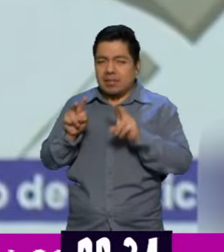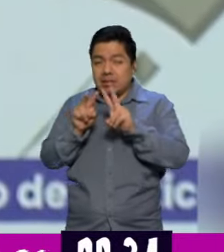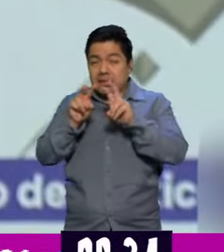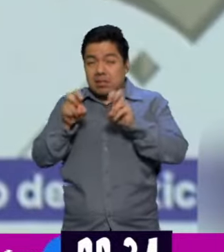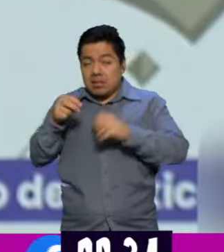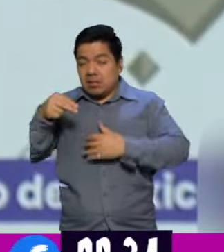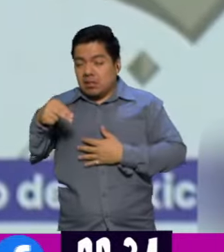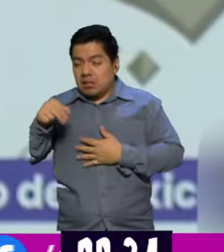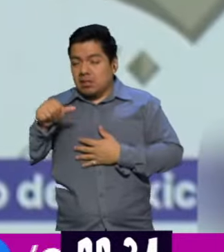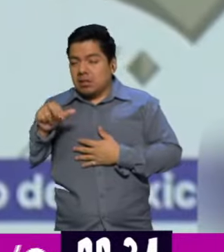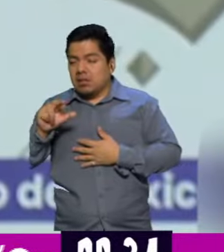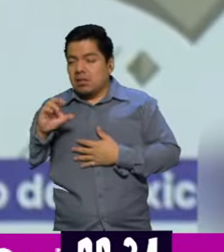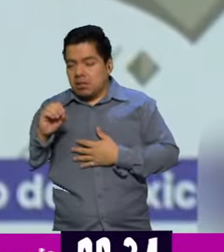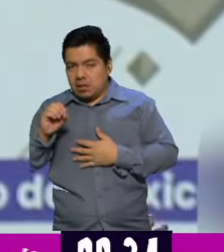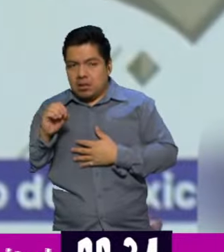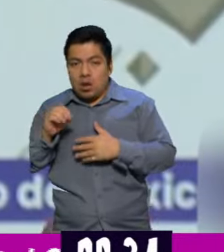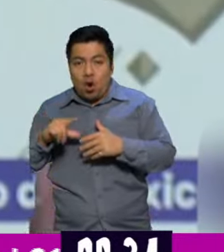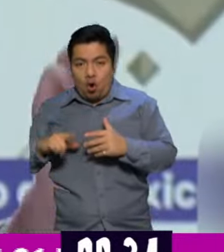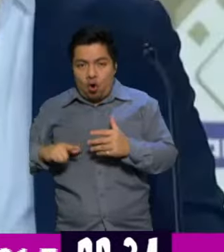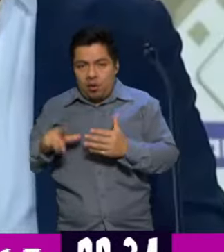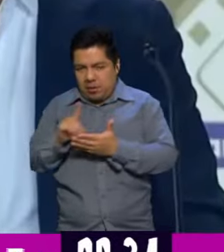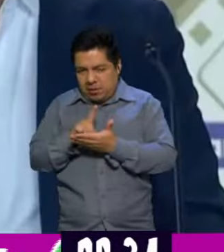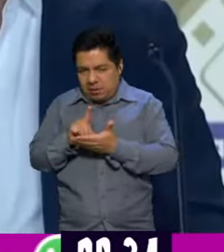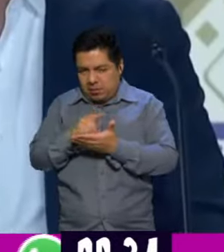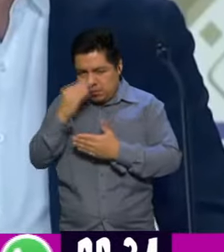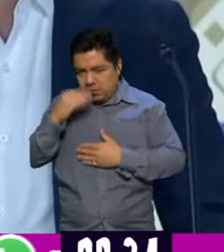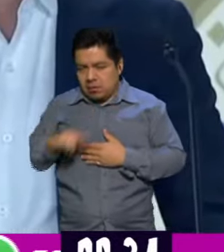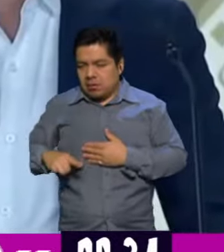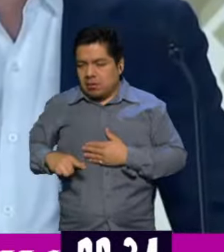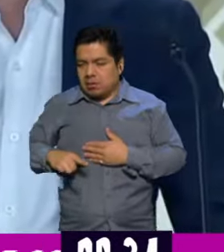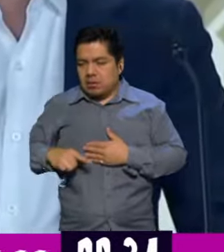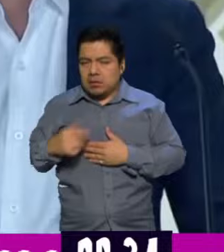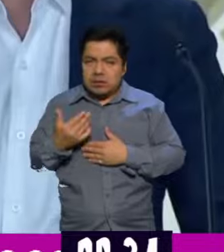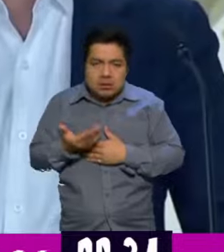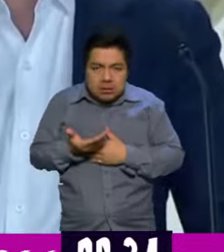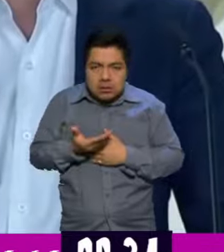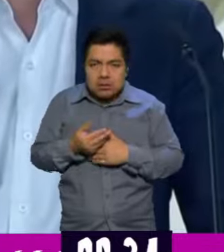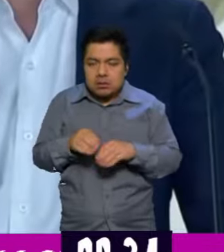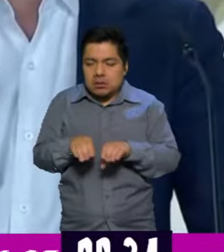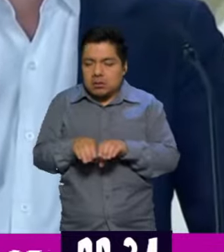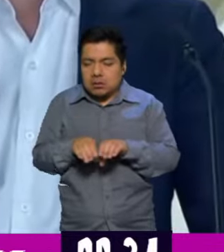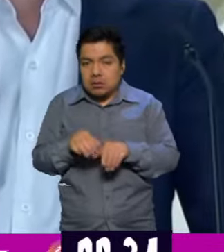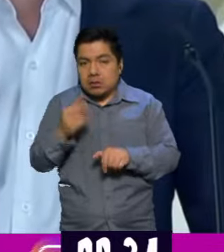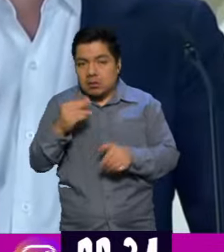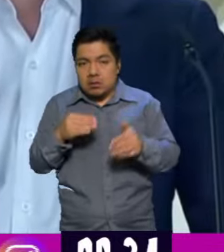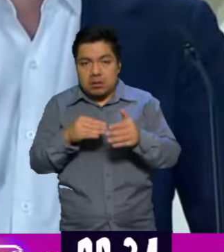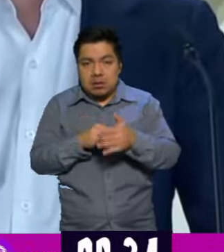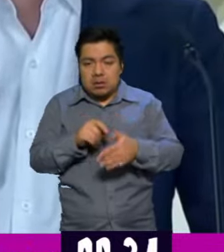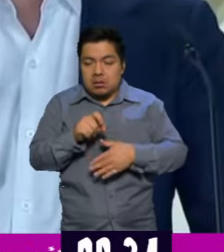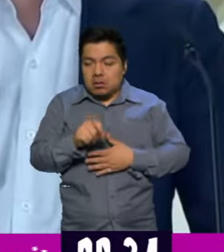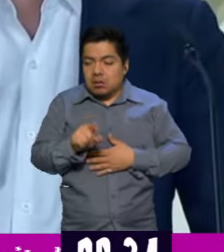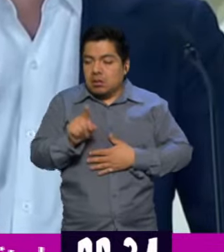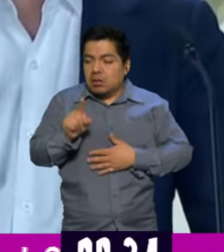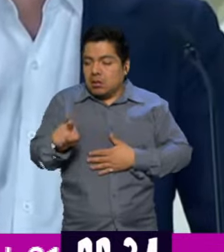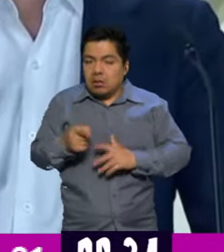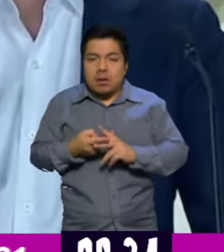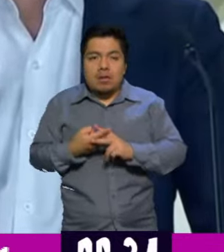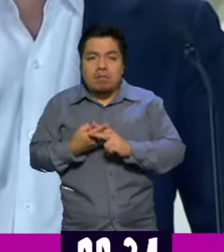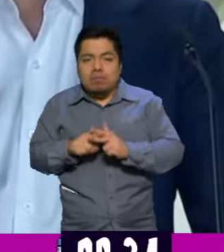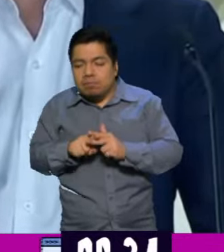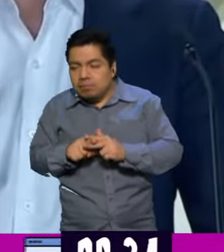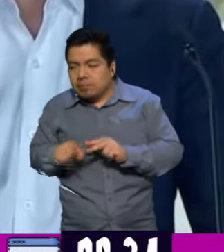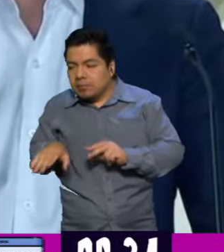muy importante destacar cómo se ha manejado desde el 2021. Cómo ha sido una